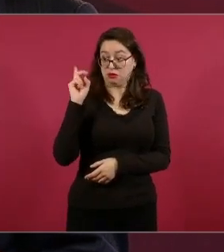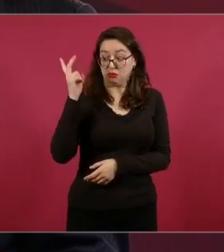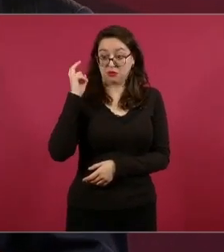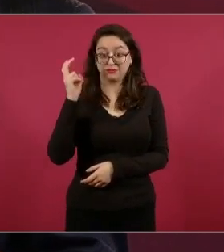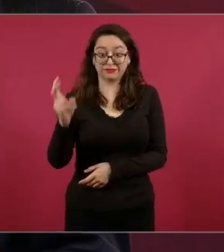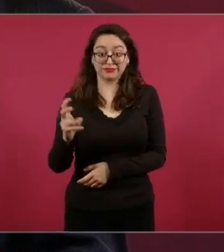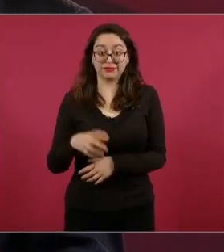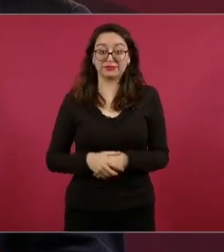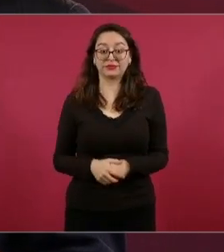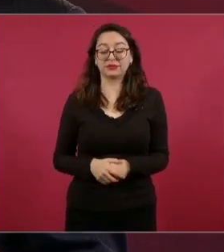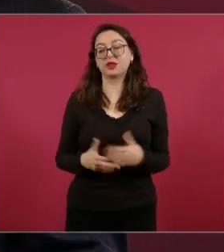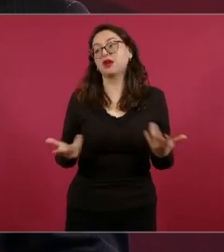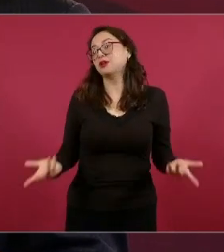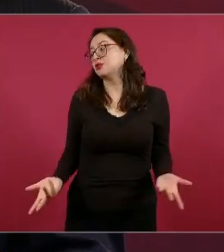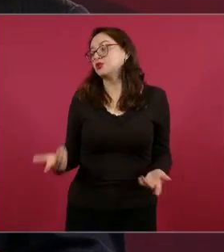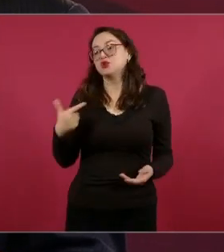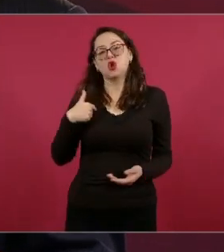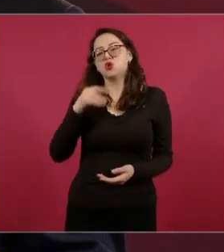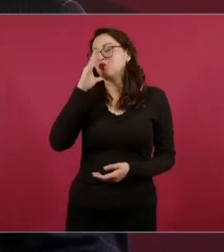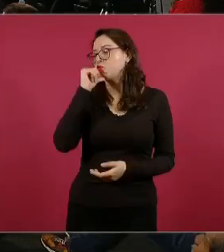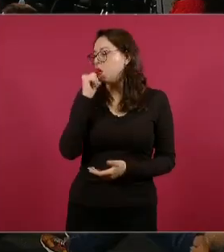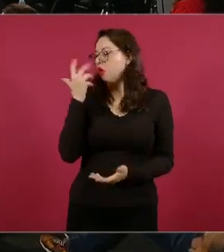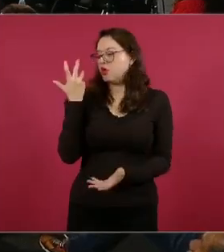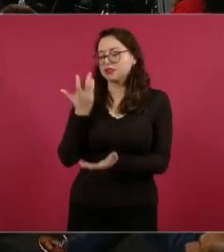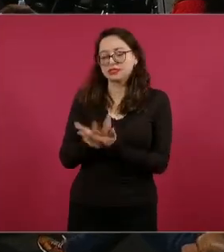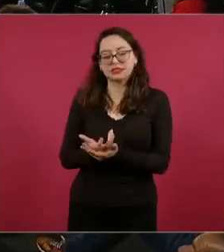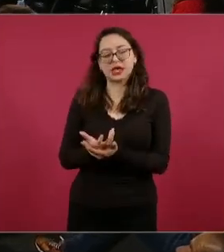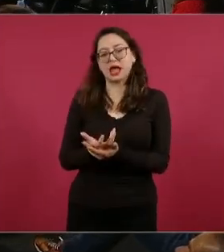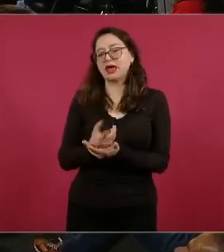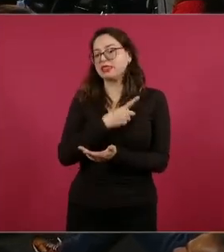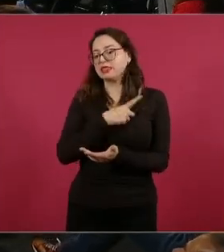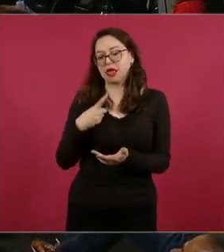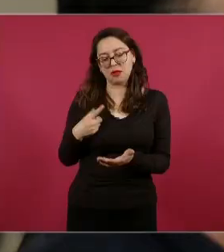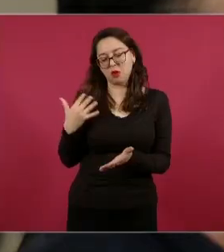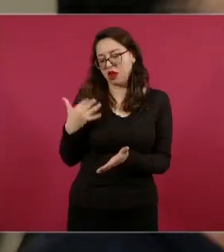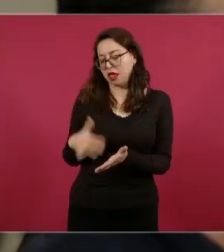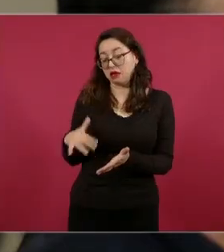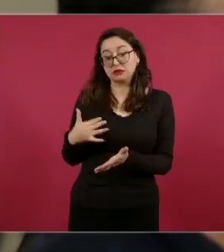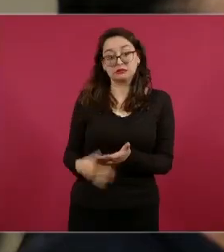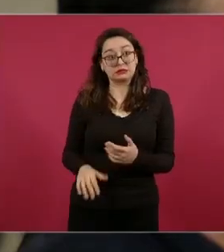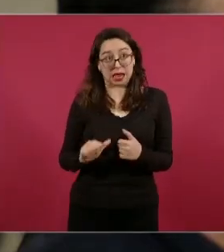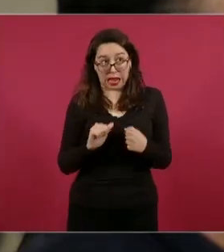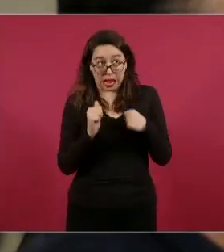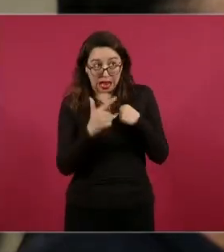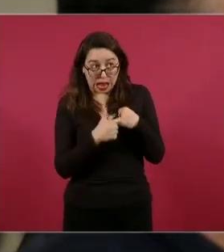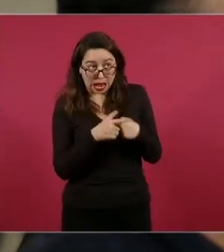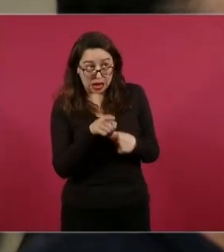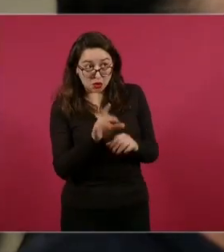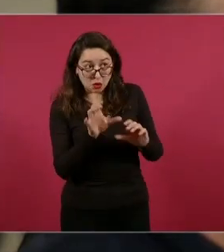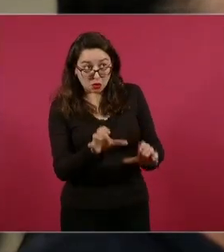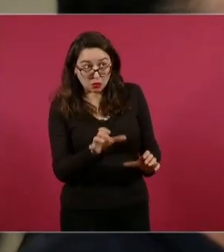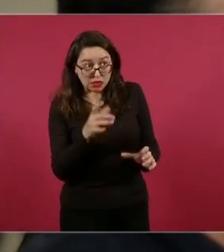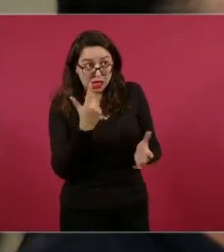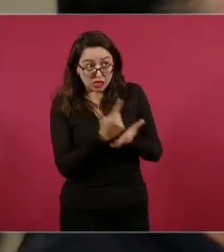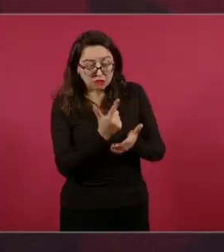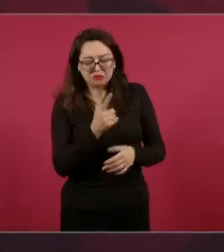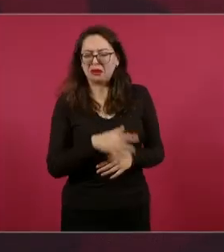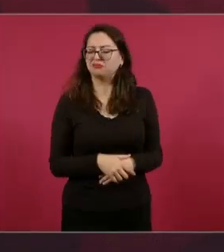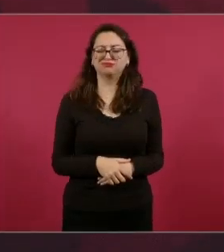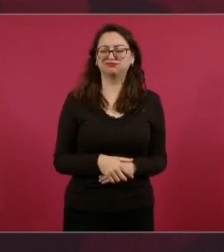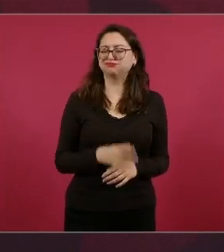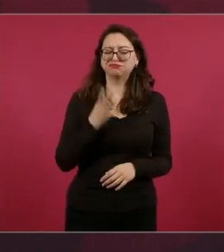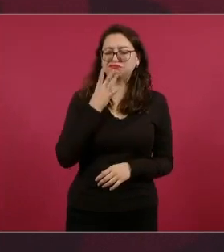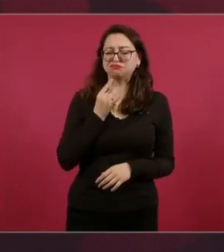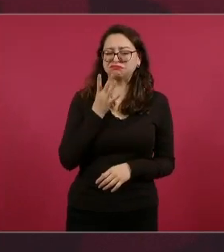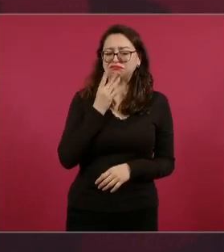Y no leer, y yo tengo que estar leyendo y cosas así, ¿no? Pero no es nada de cuidado, nada. Nada, absolutamente no. Bien.